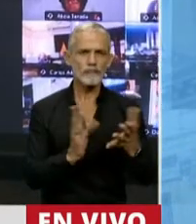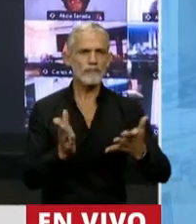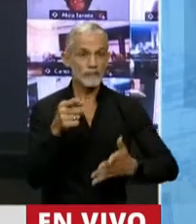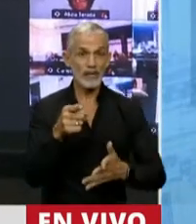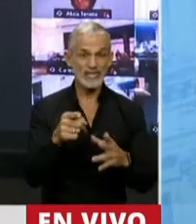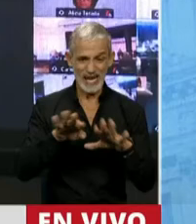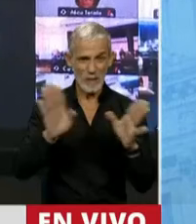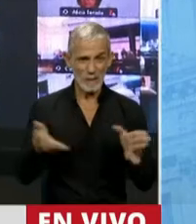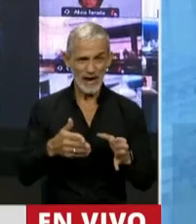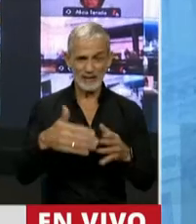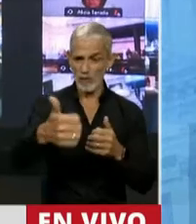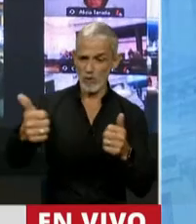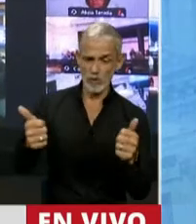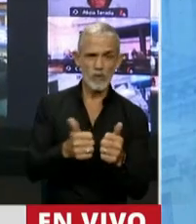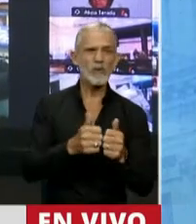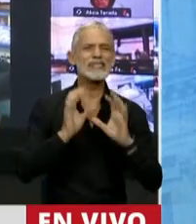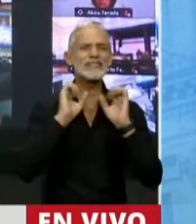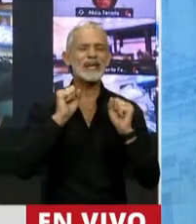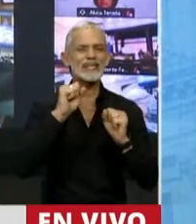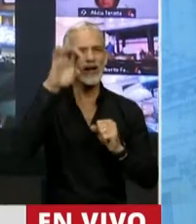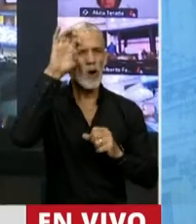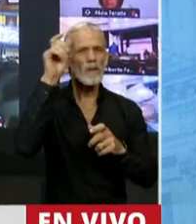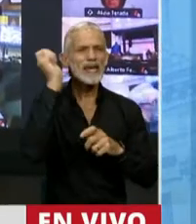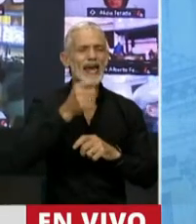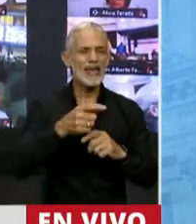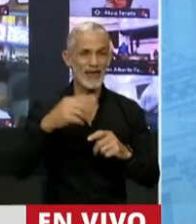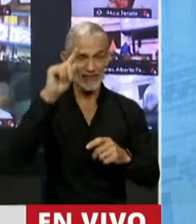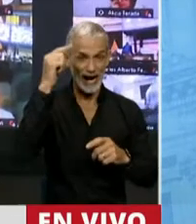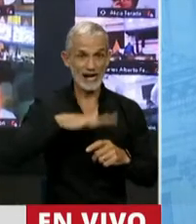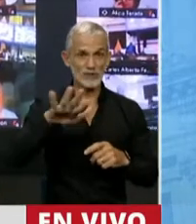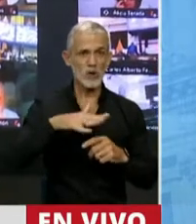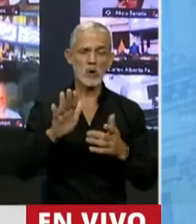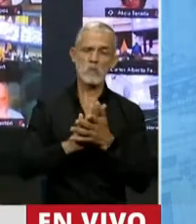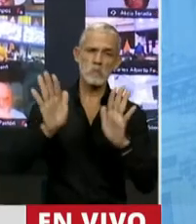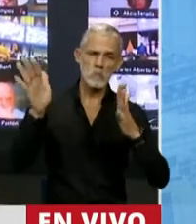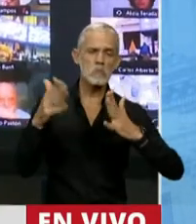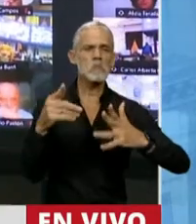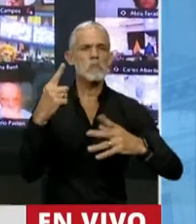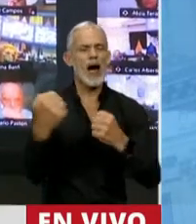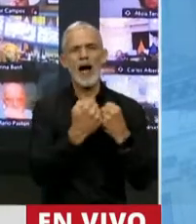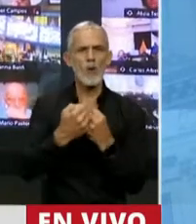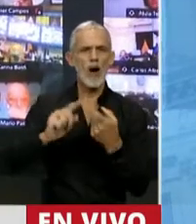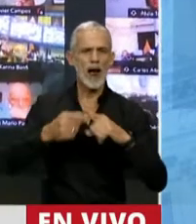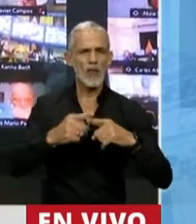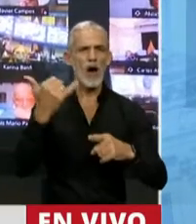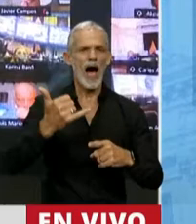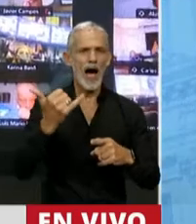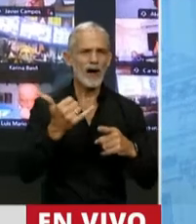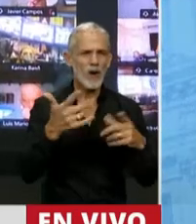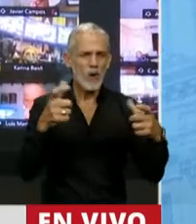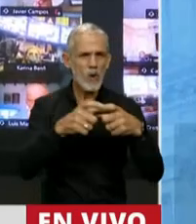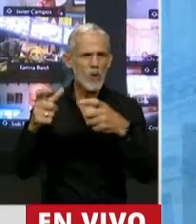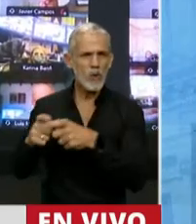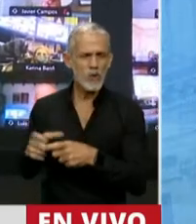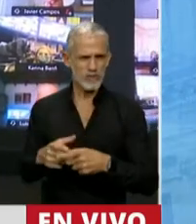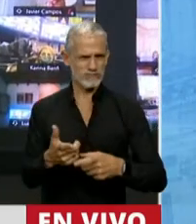esa mesa multisectorial el secretario y celebró por ejemplo el consenso que había generado con los distintos cultos uno